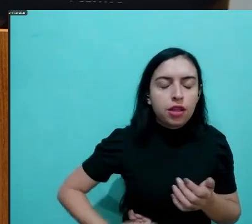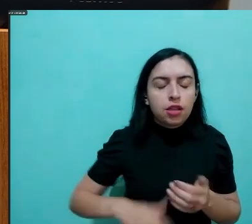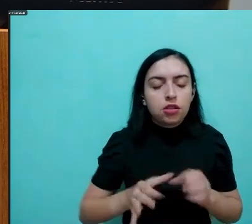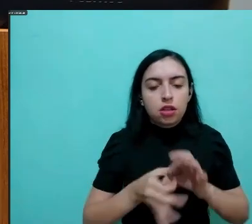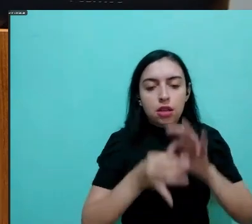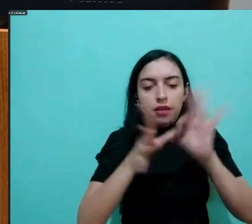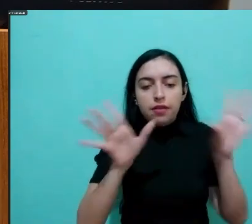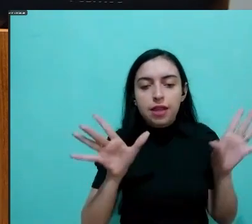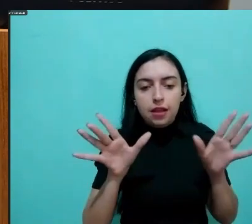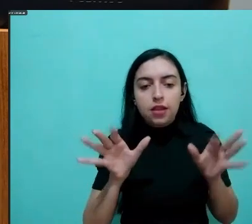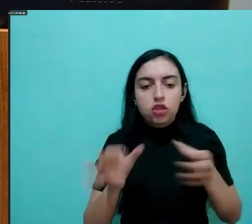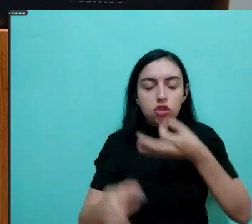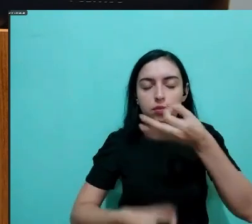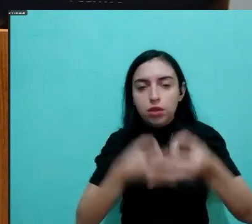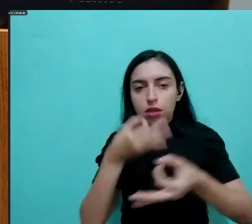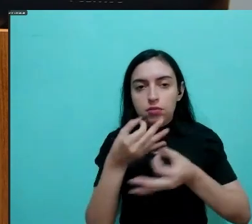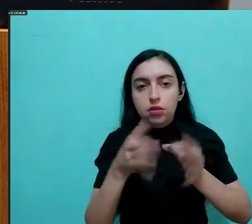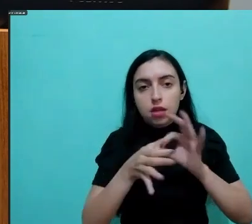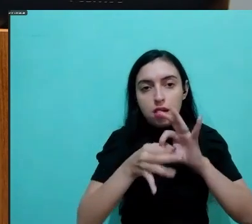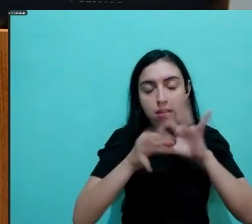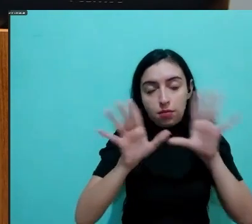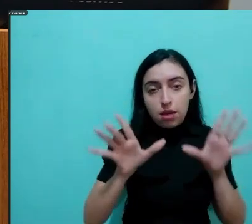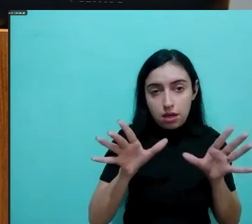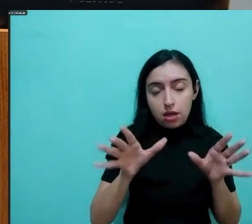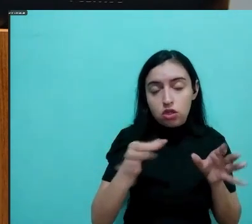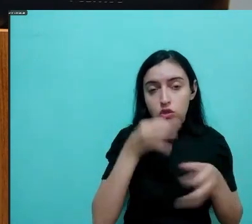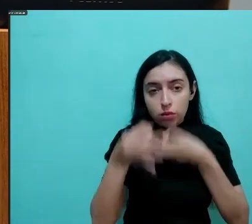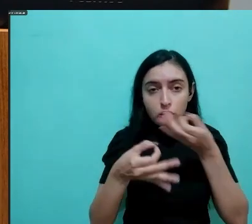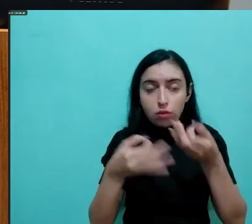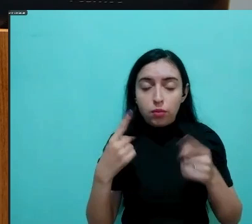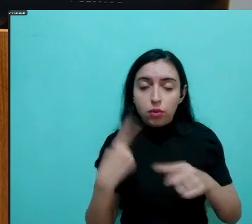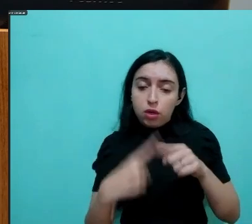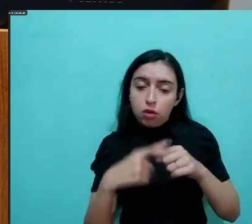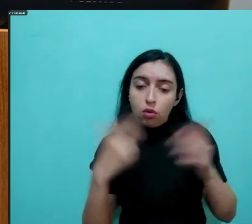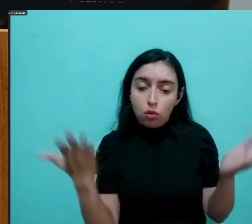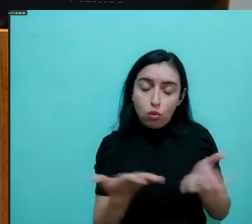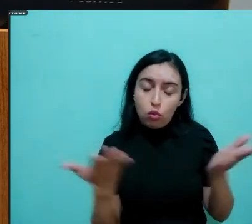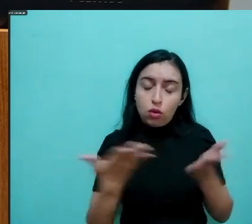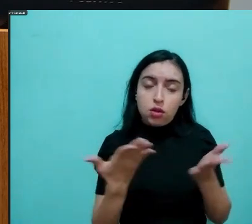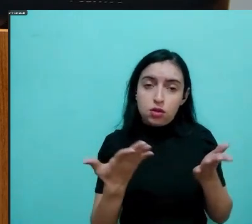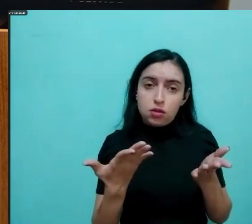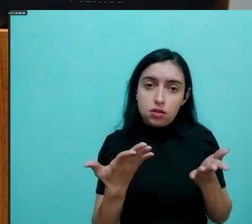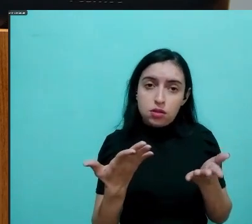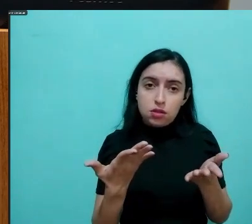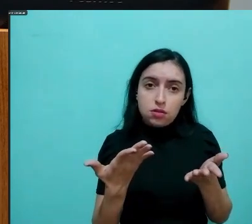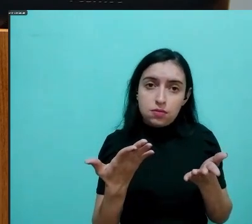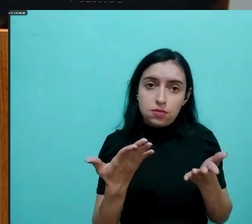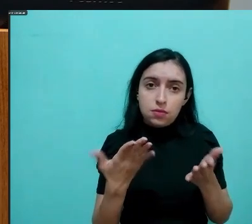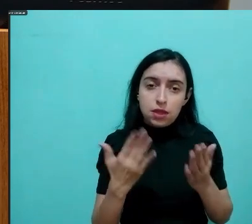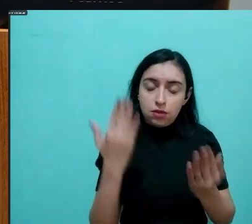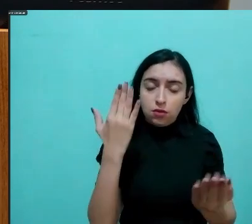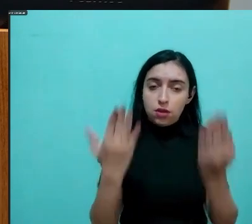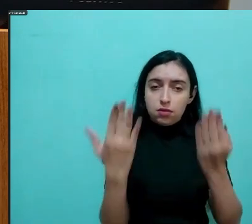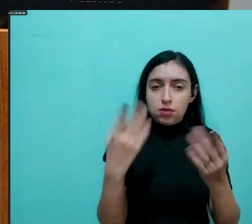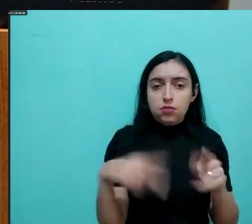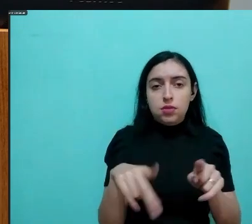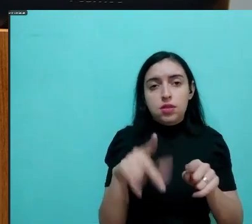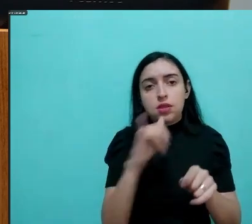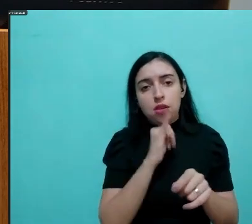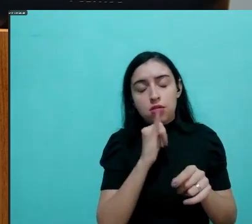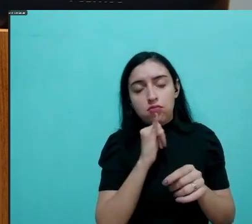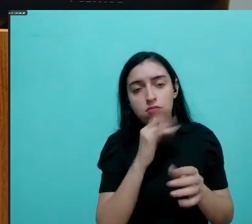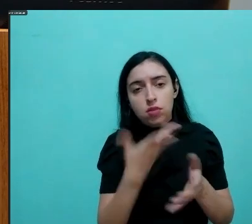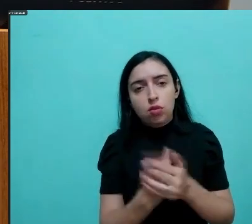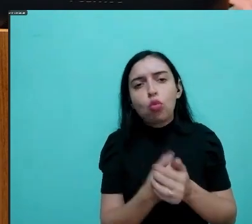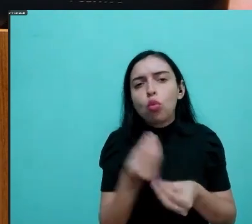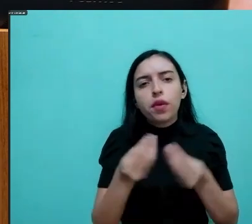Porque la libertad de expresión hoy, de manera dominante, no es la libertad de expresión frente a frente, por ejemplo, sino que es la libertad de